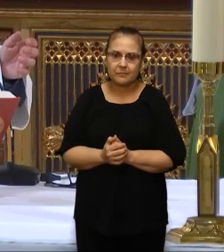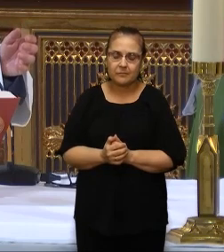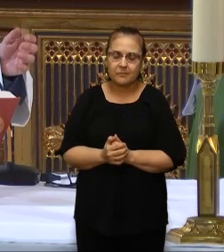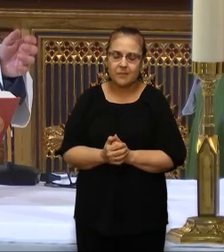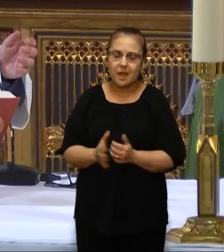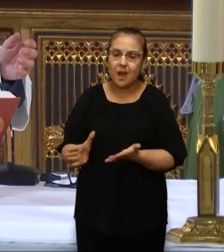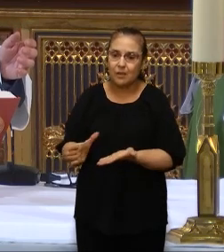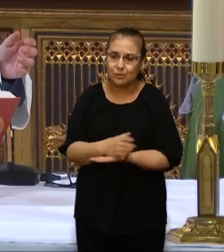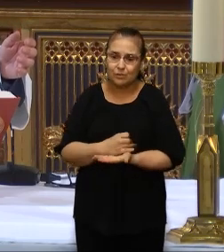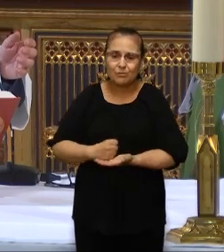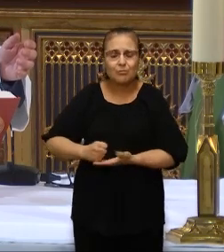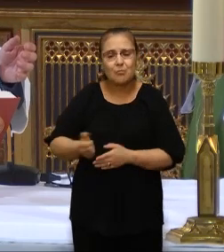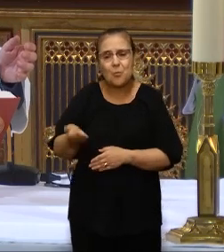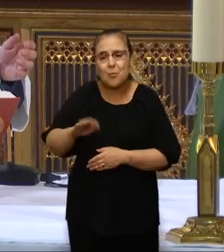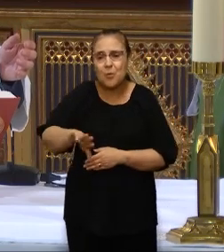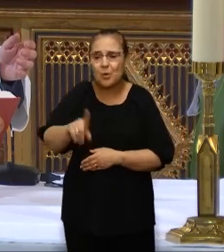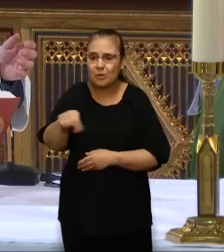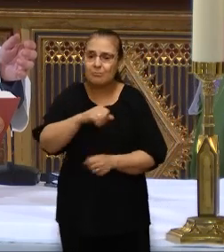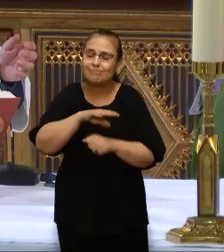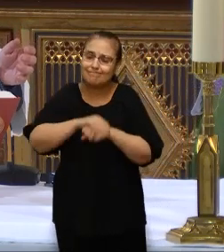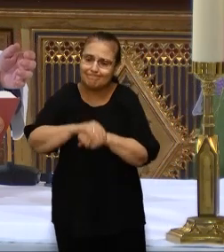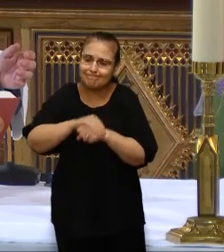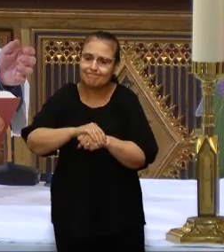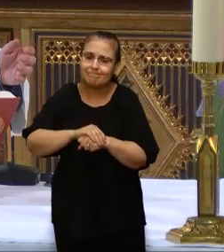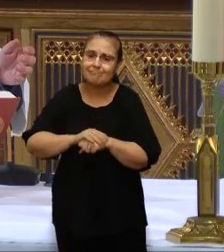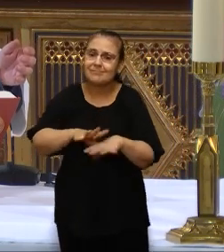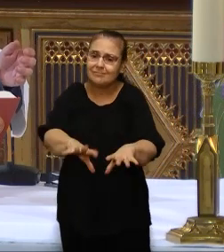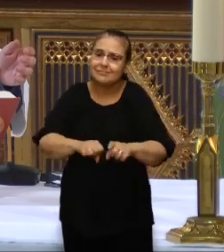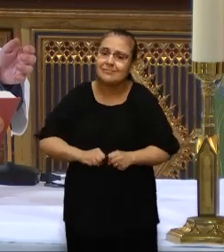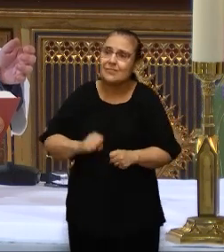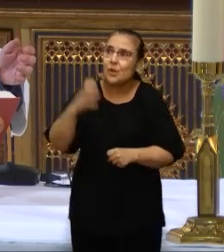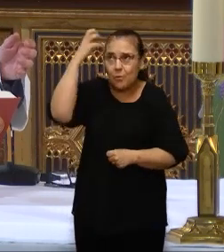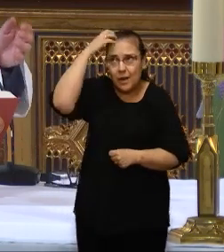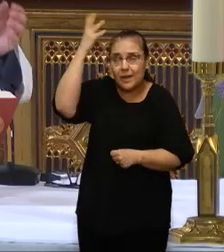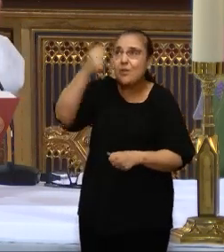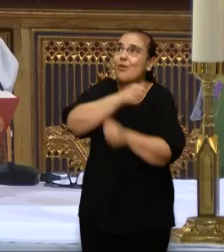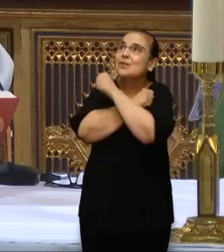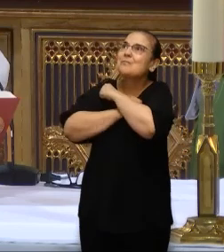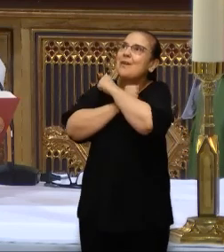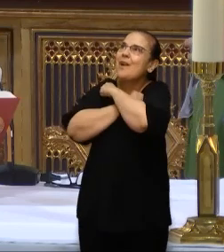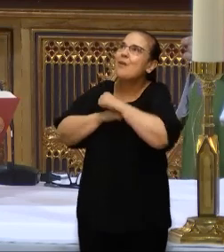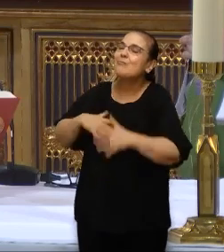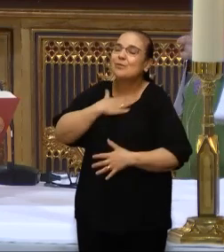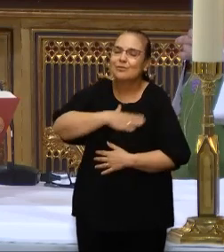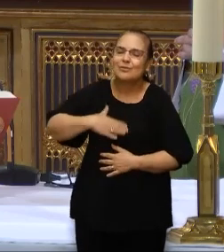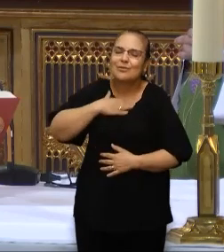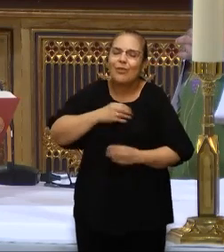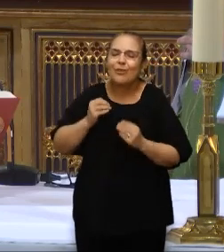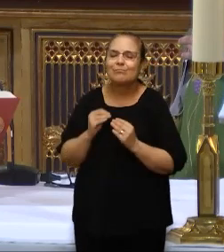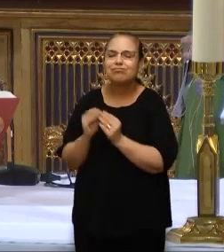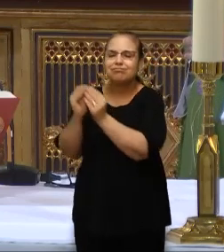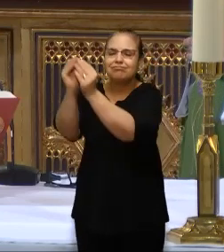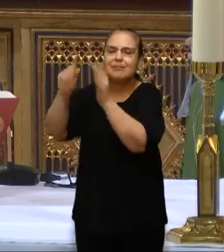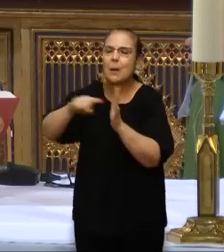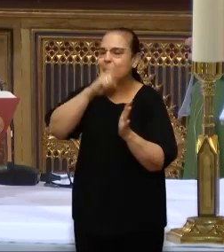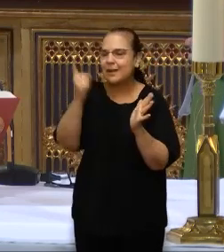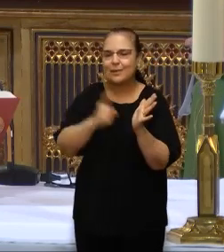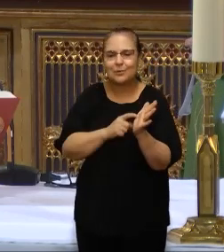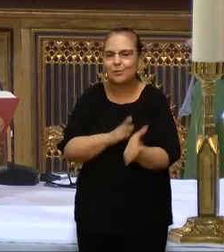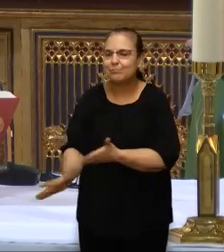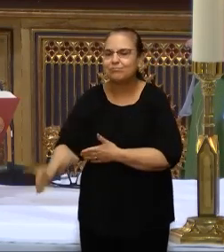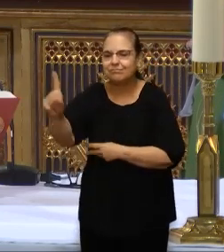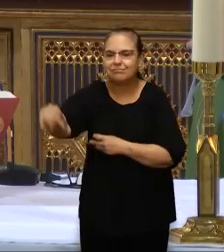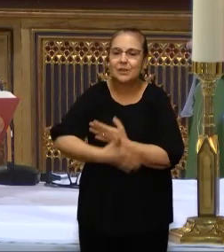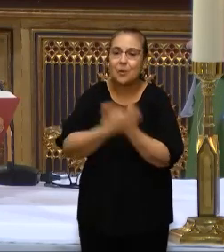Y a cuantos murieron en tu amistad, recíbelos en tu reino, donde esperamos gozar todos juntos de la plenitud eterna de tu gloria.